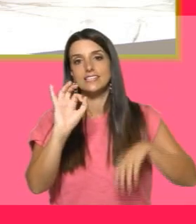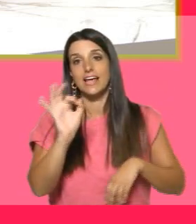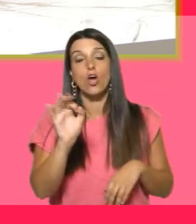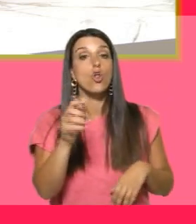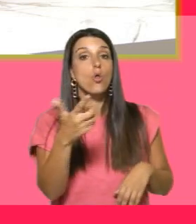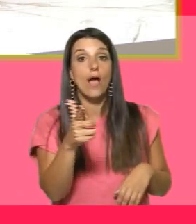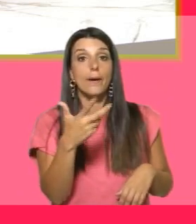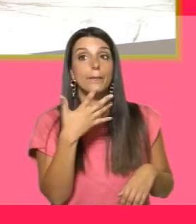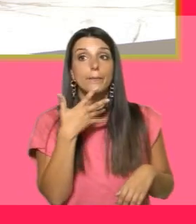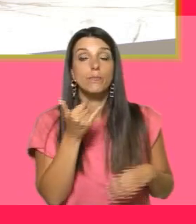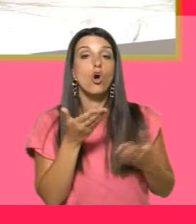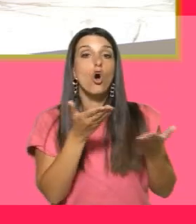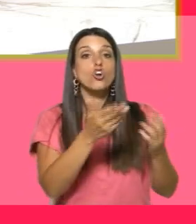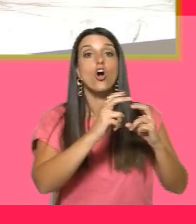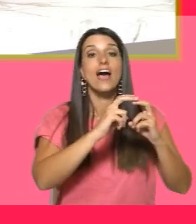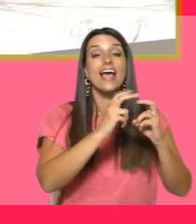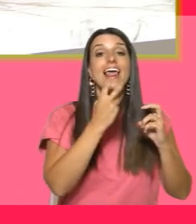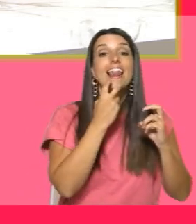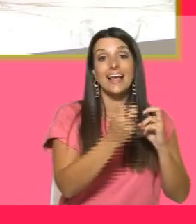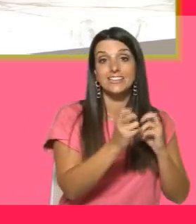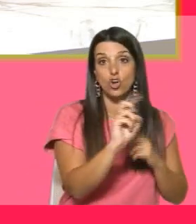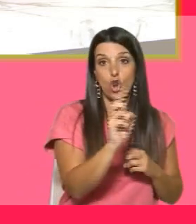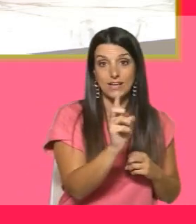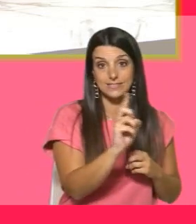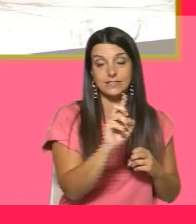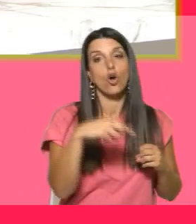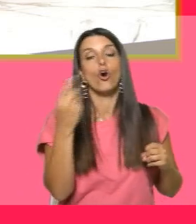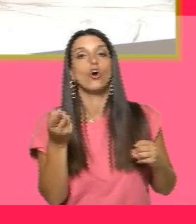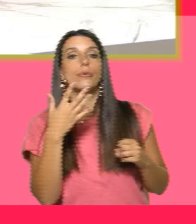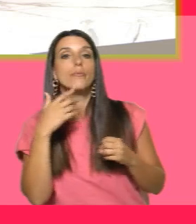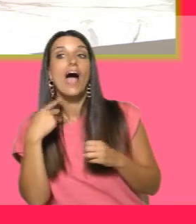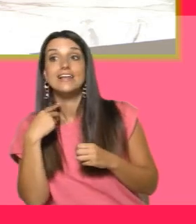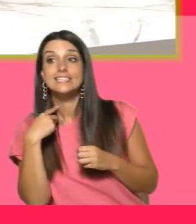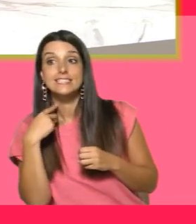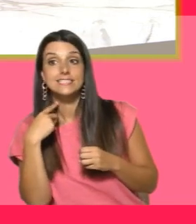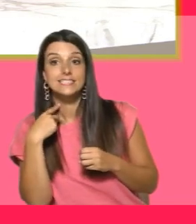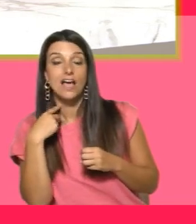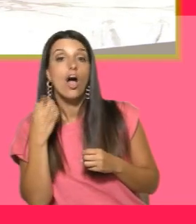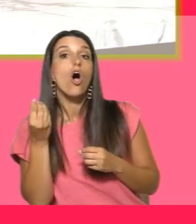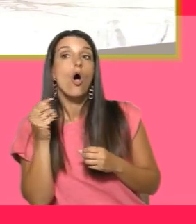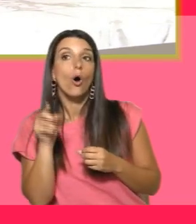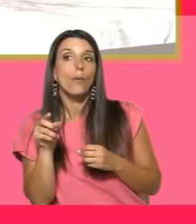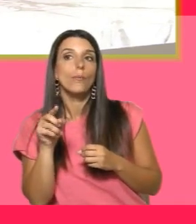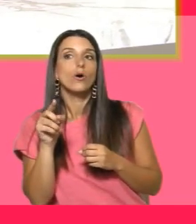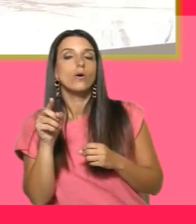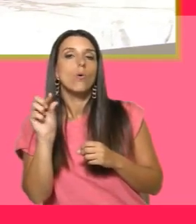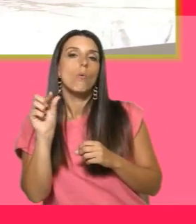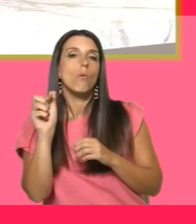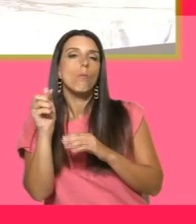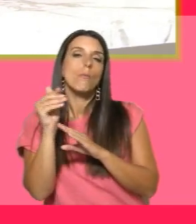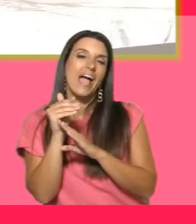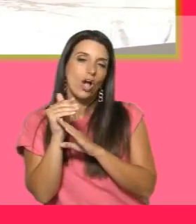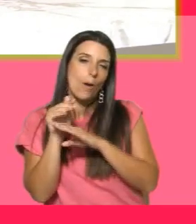no tenés un horno eléctrico que lo puedas, se ve ahí, ahí. Un horno eléctrico que lo puedas regular tanto, ponerlo a un horno medio, medio